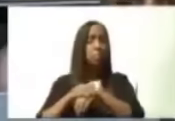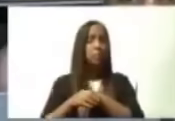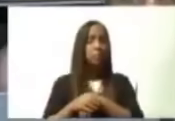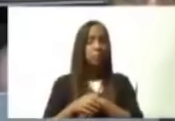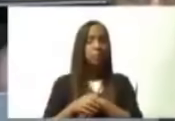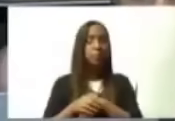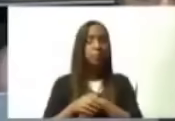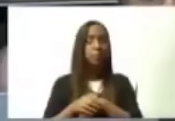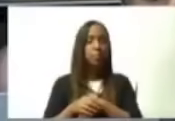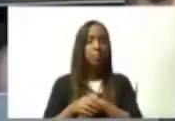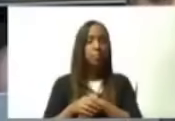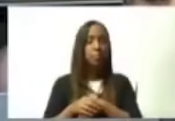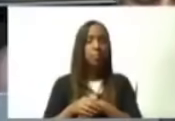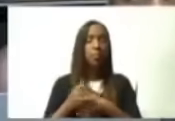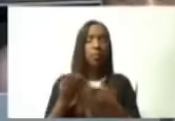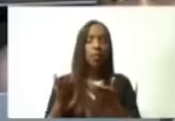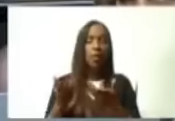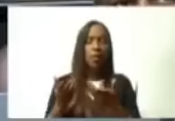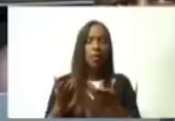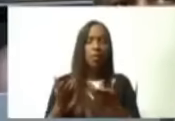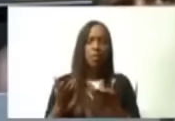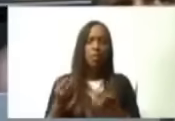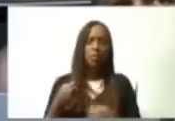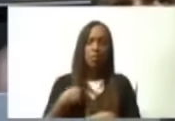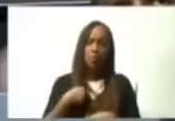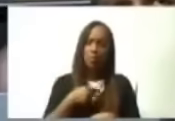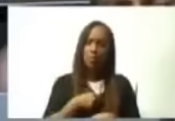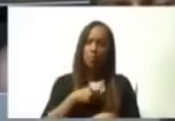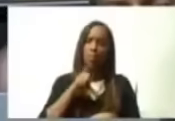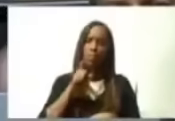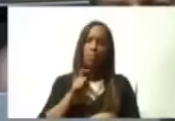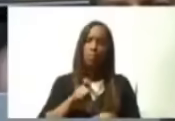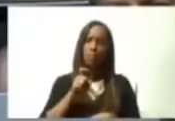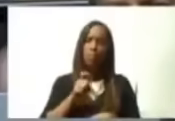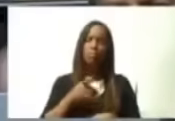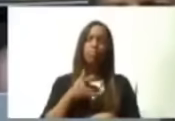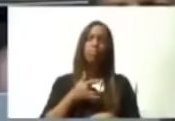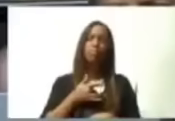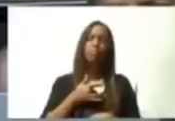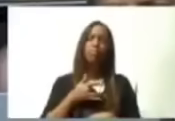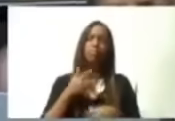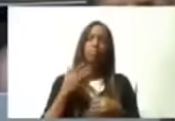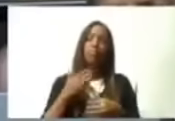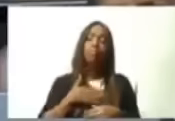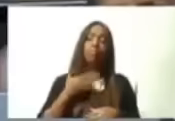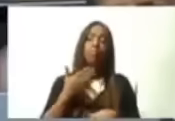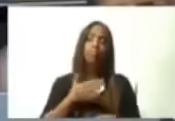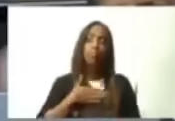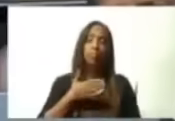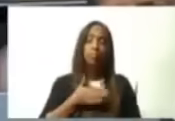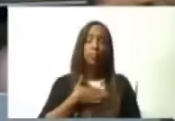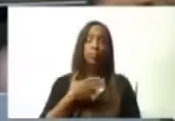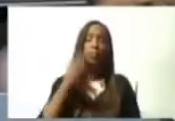debemos sentirnos felices y contentos porque las presas, la mayoría,